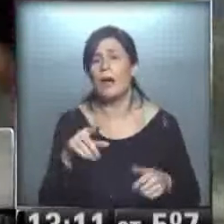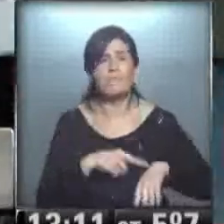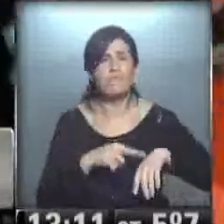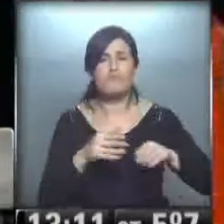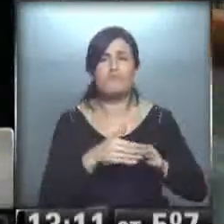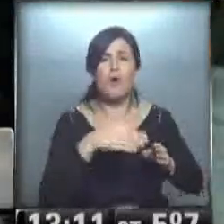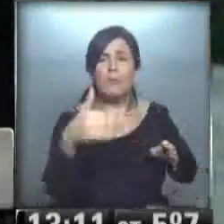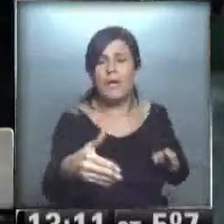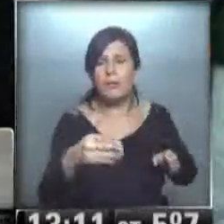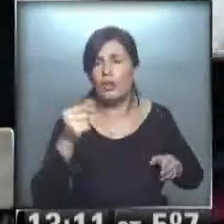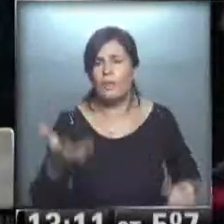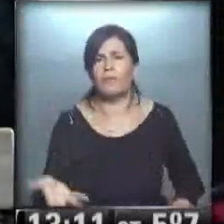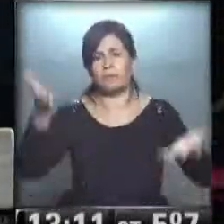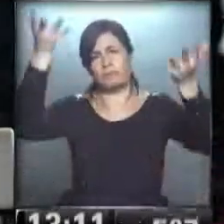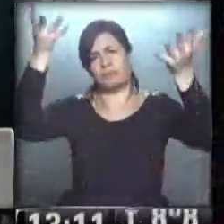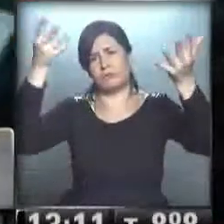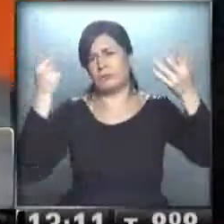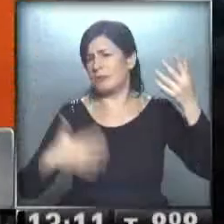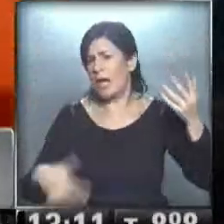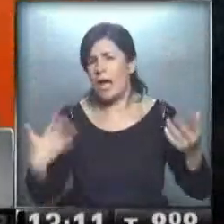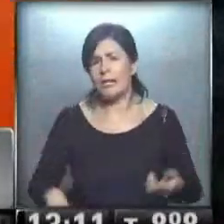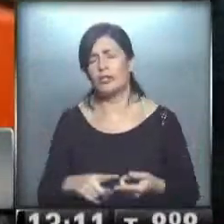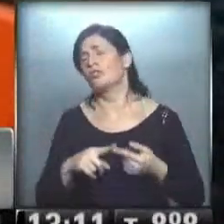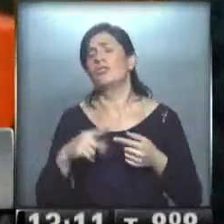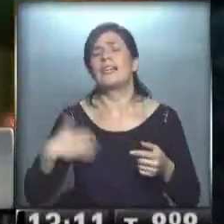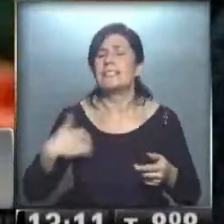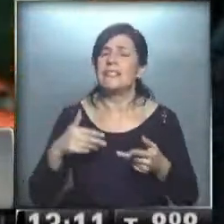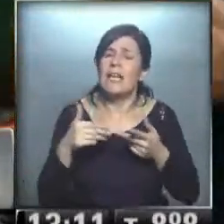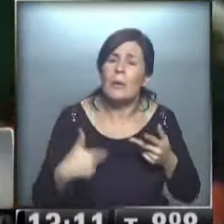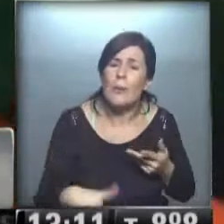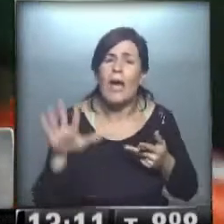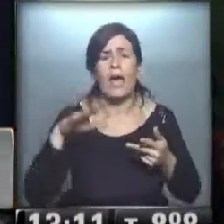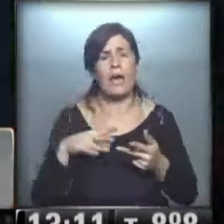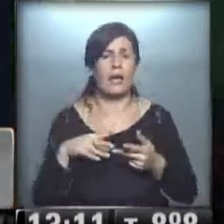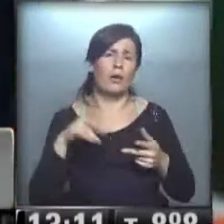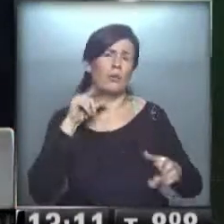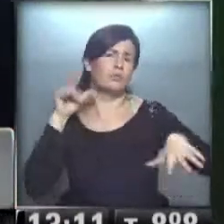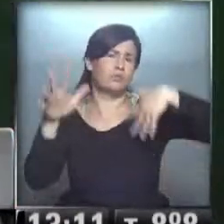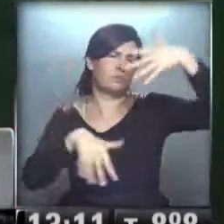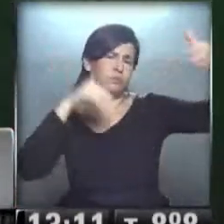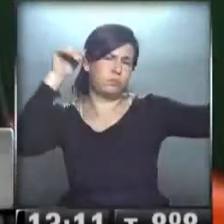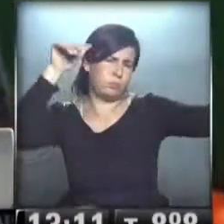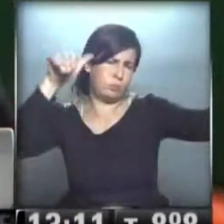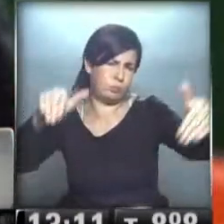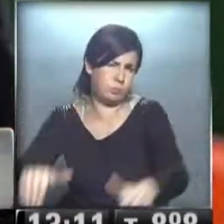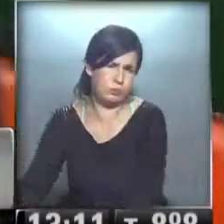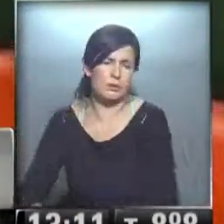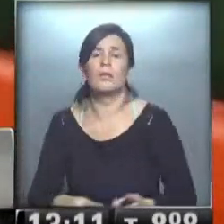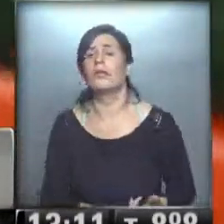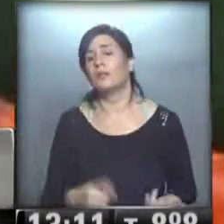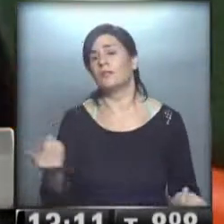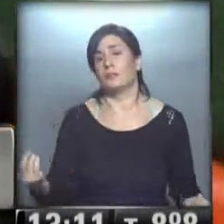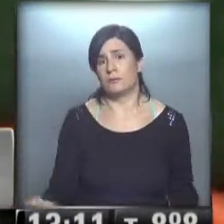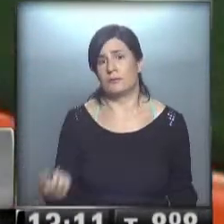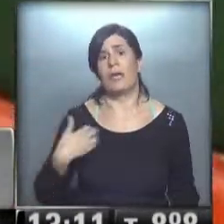de incremento de inflación, Argentina ingresará en una catástrofe superlativa, Argentina